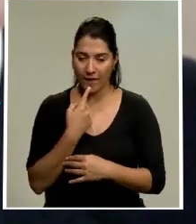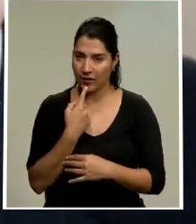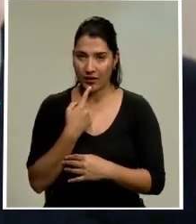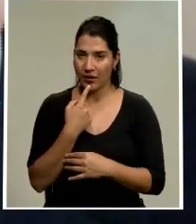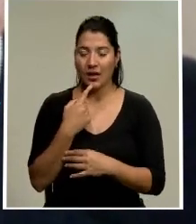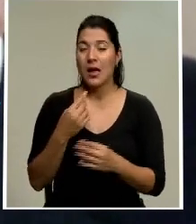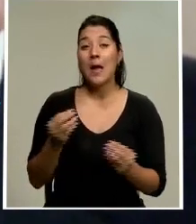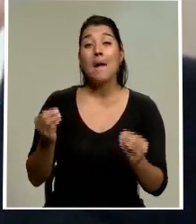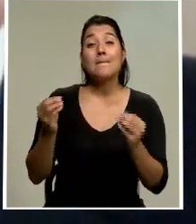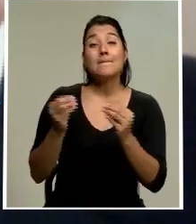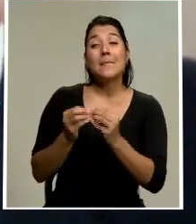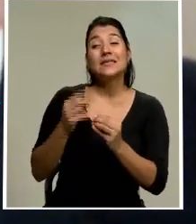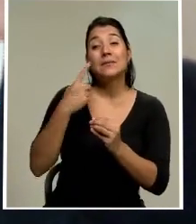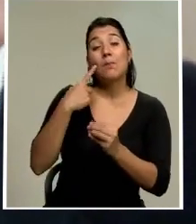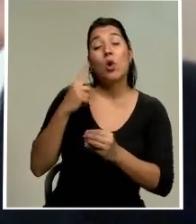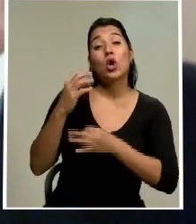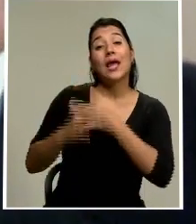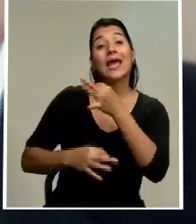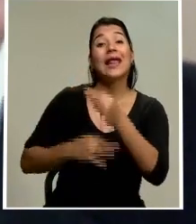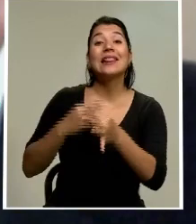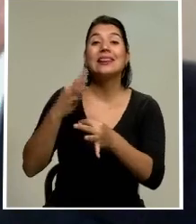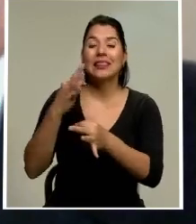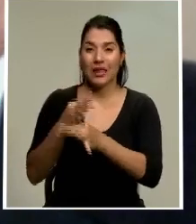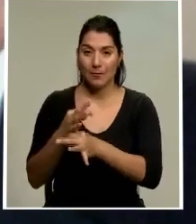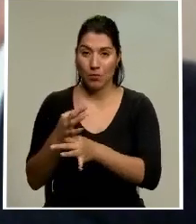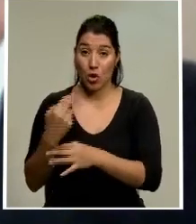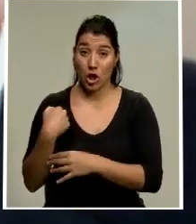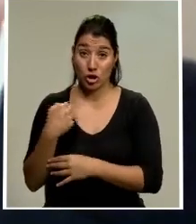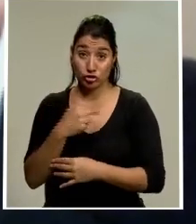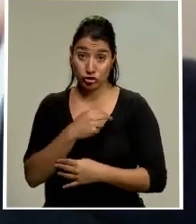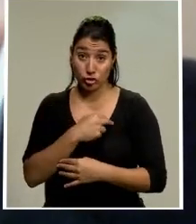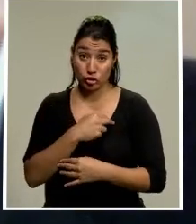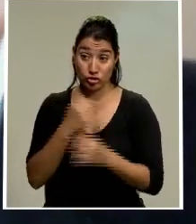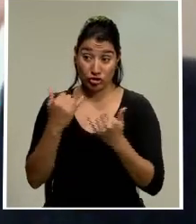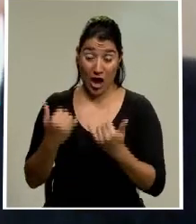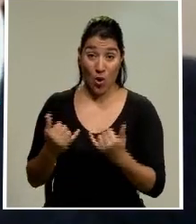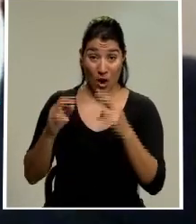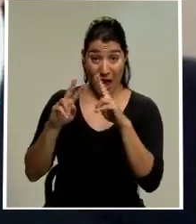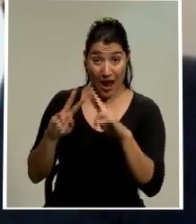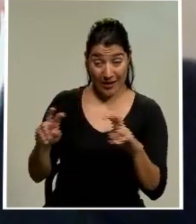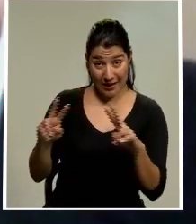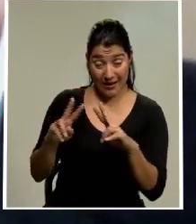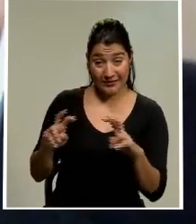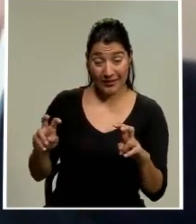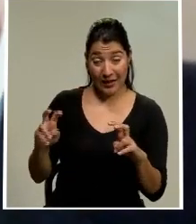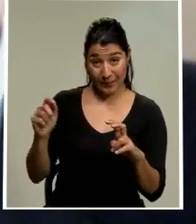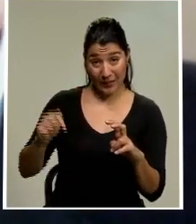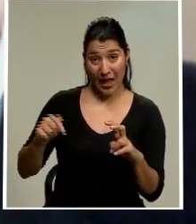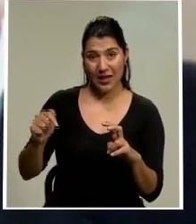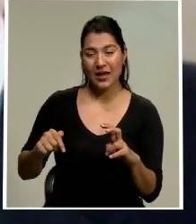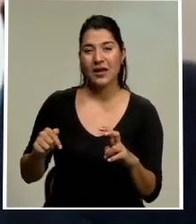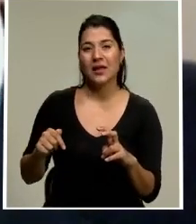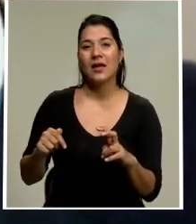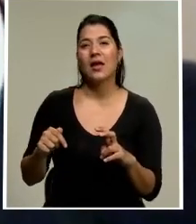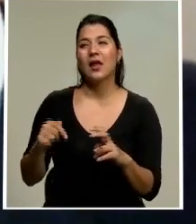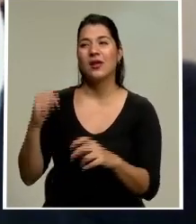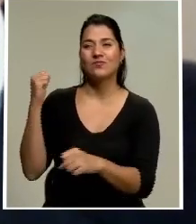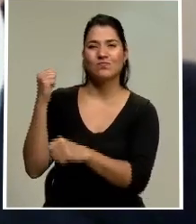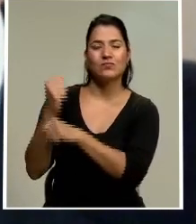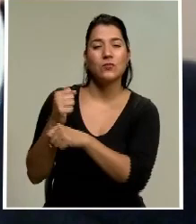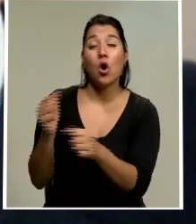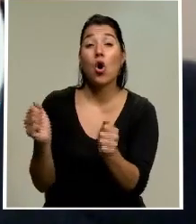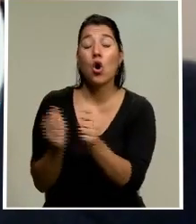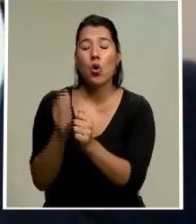tipo de delito que nosotros estamos analizando, que son los delitos dolosos y